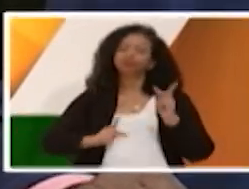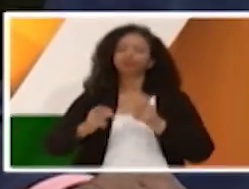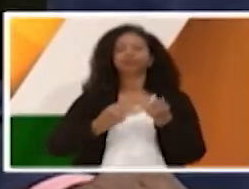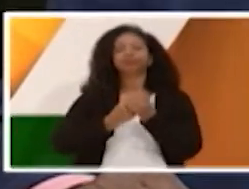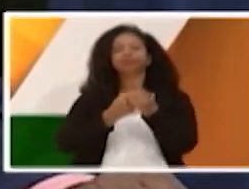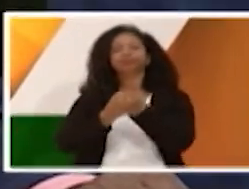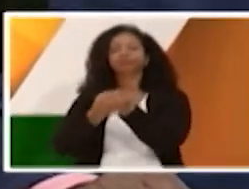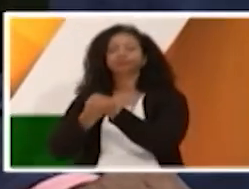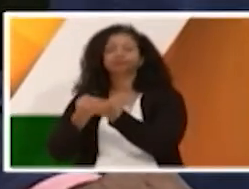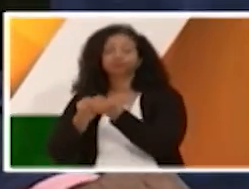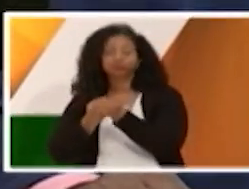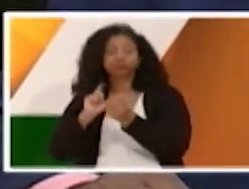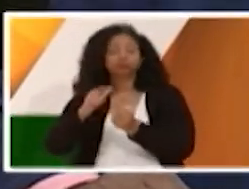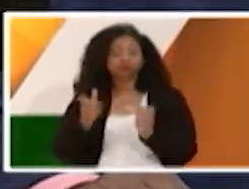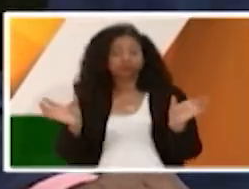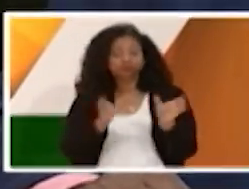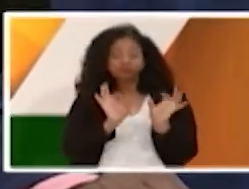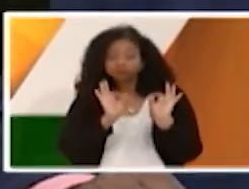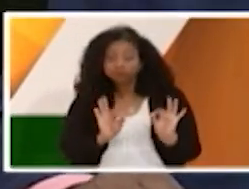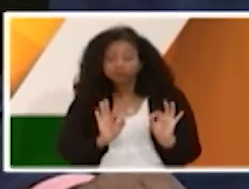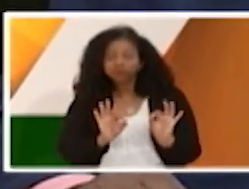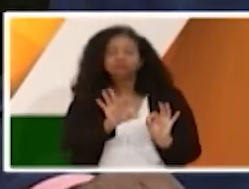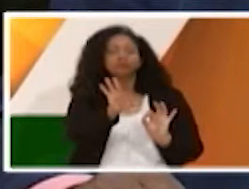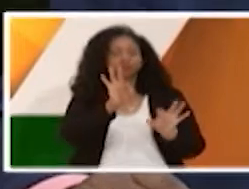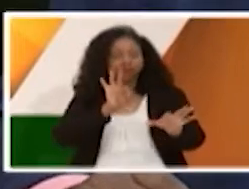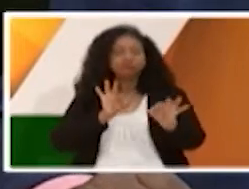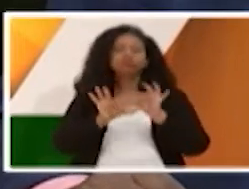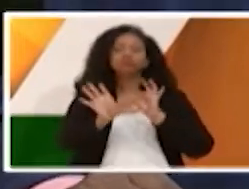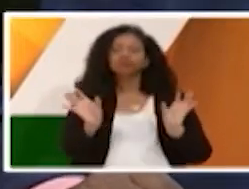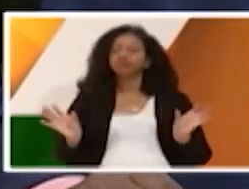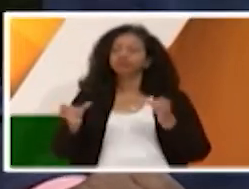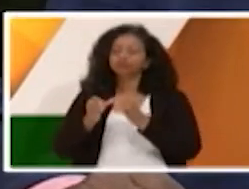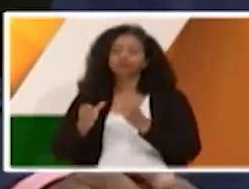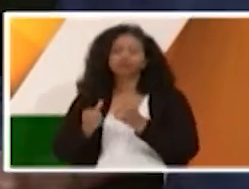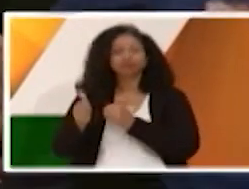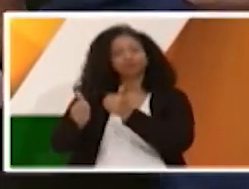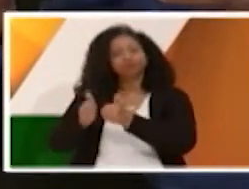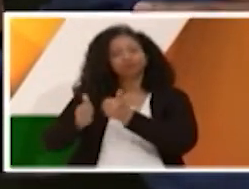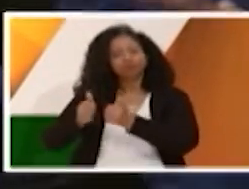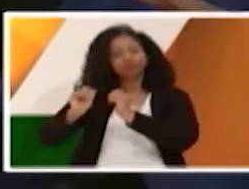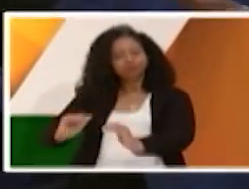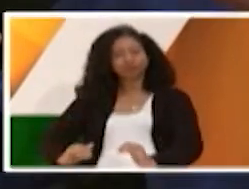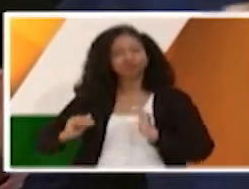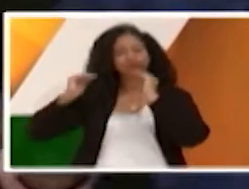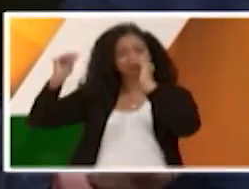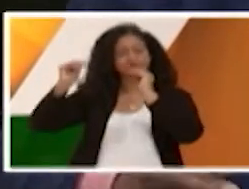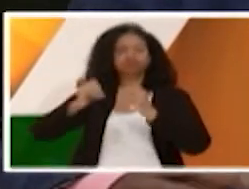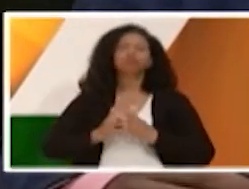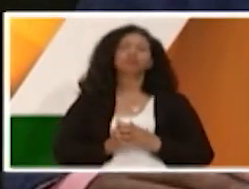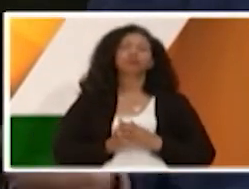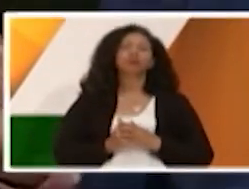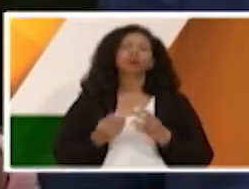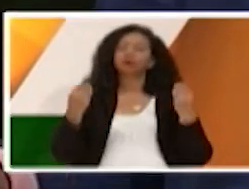ahí coger niños y niñas con biotipo, con fenotipo, para llevarlo al alto rendimiento. Y lo que tiene que ver con el deporte